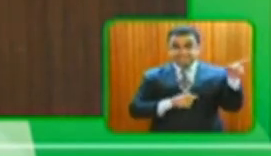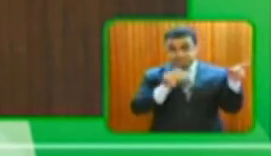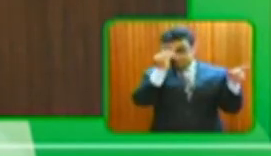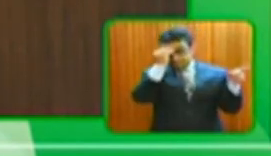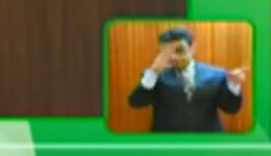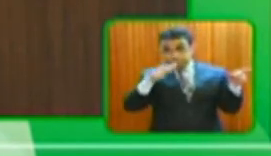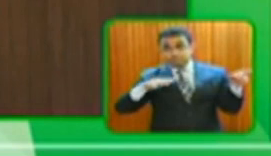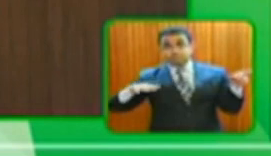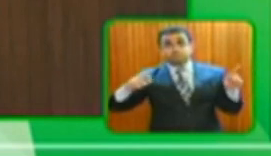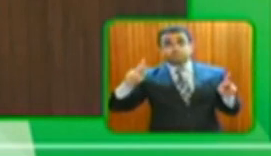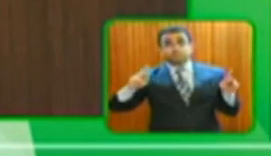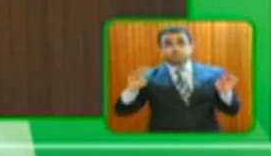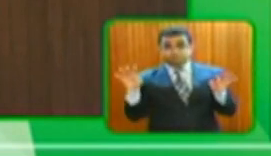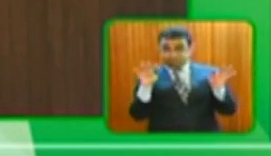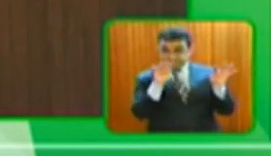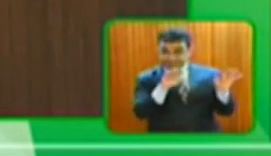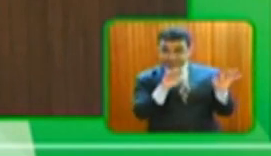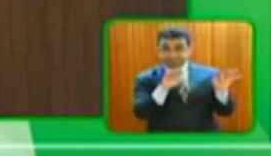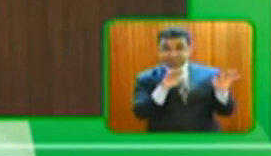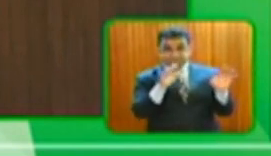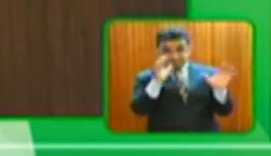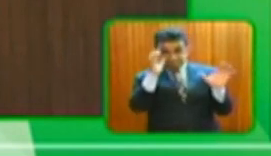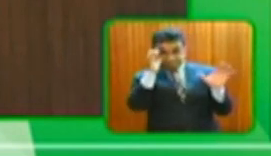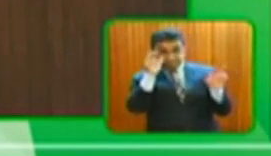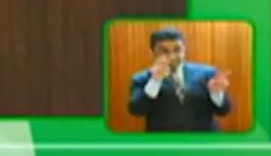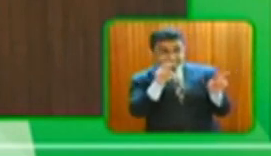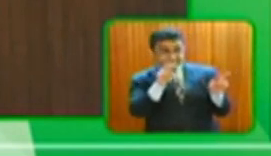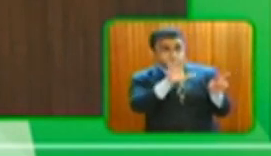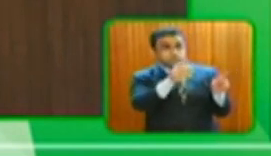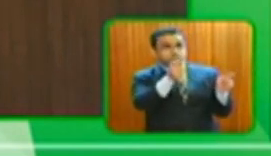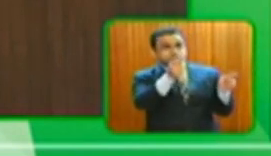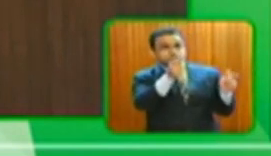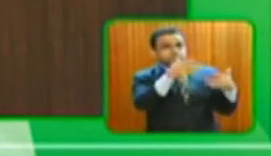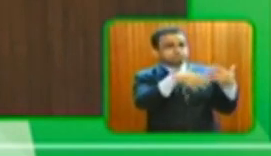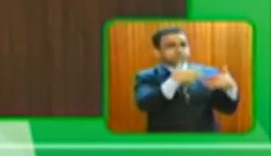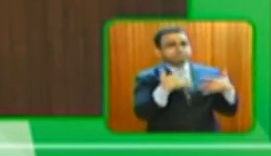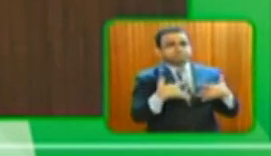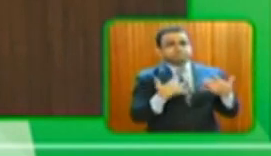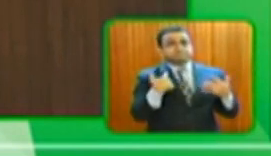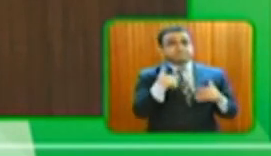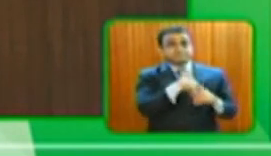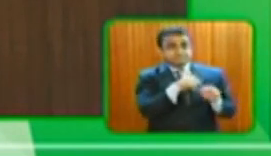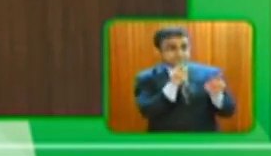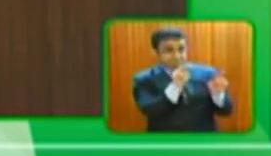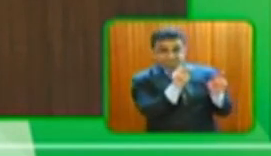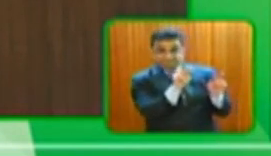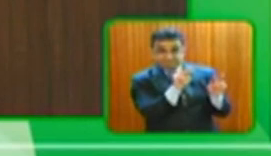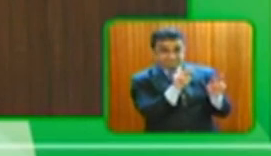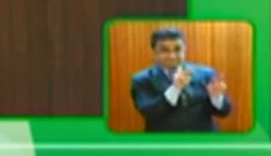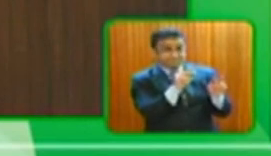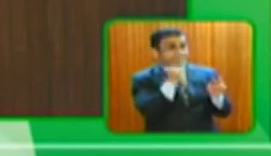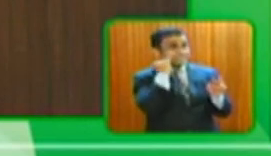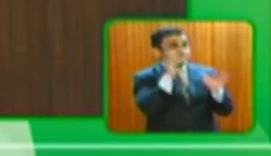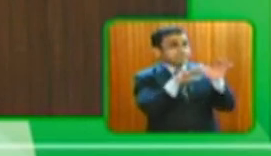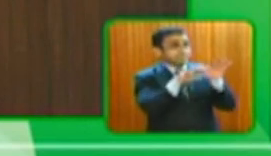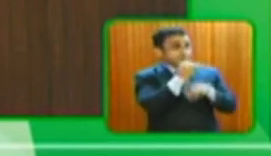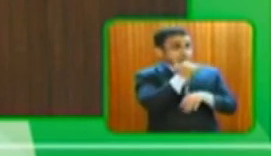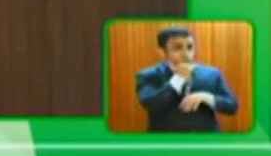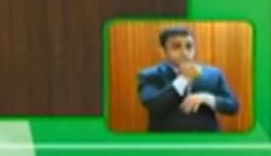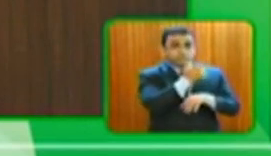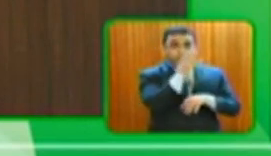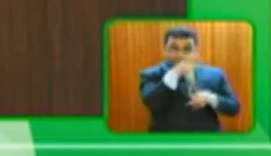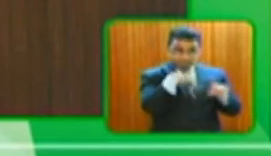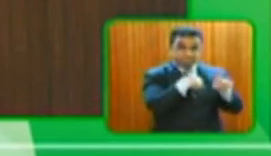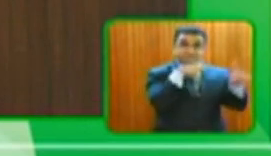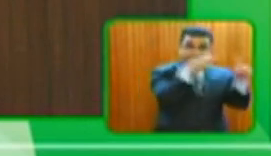vigilante, despierta, en pleno ejercicio de su control social. Que se vean en el espejo de aquellos que están siendo procesados,